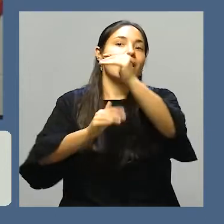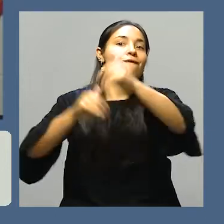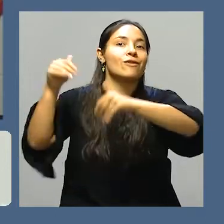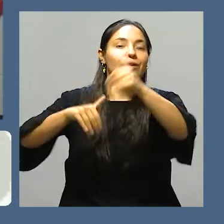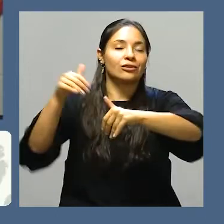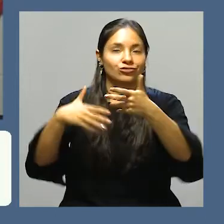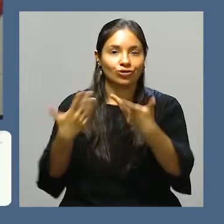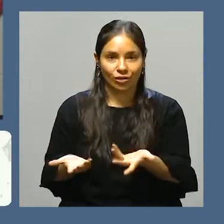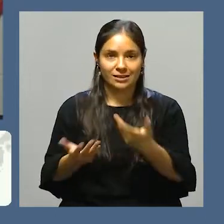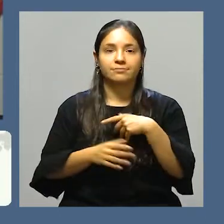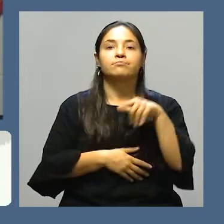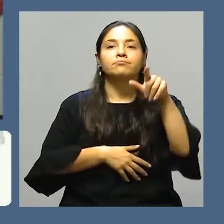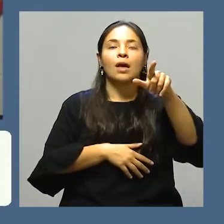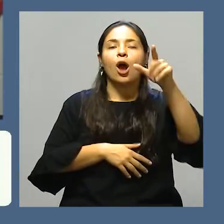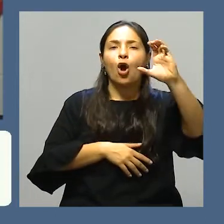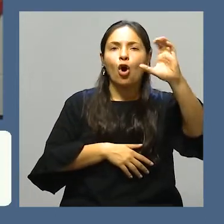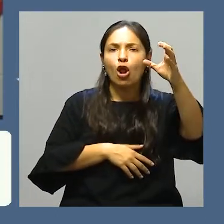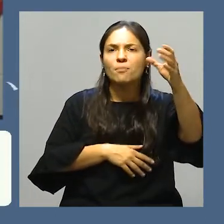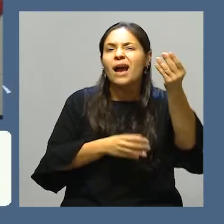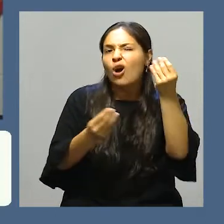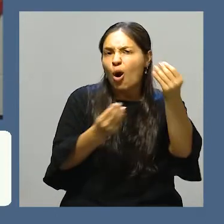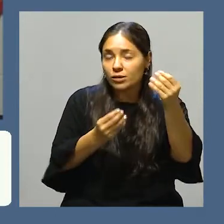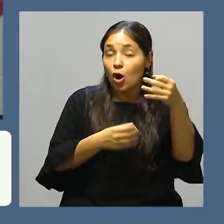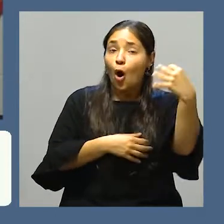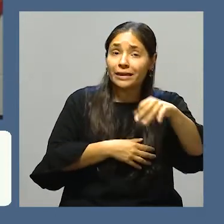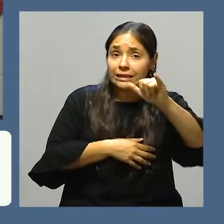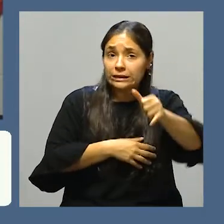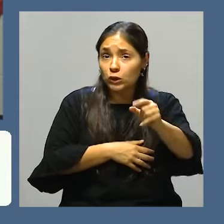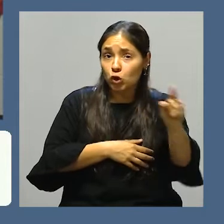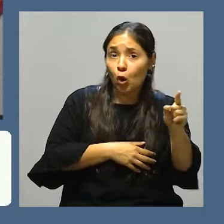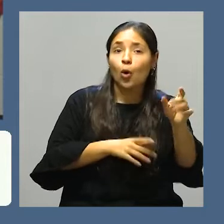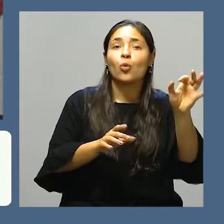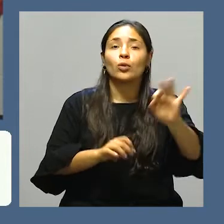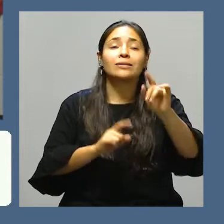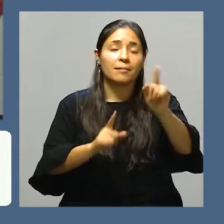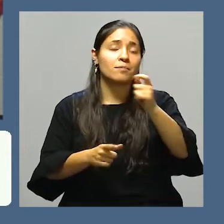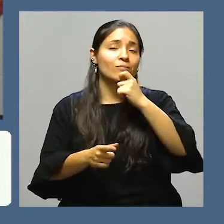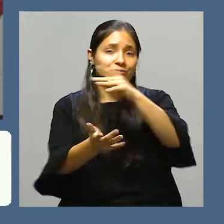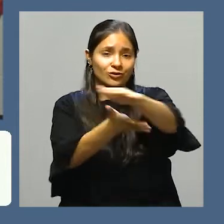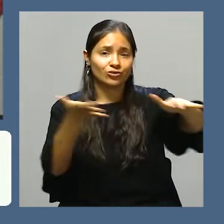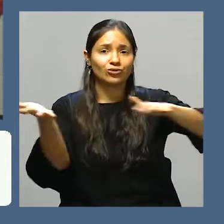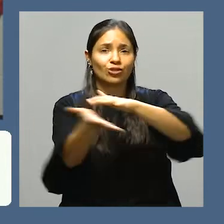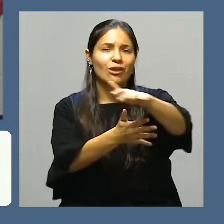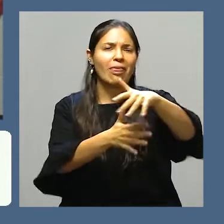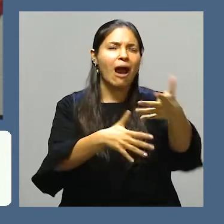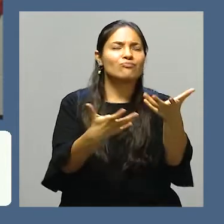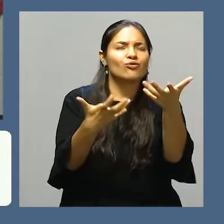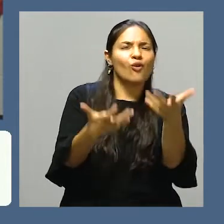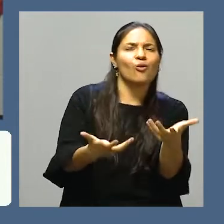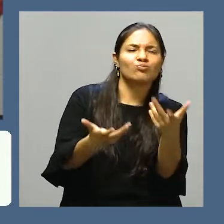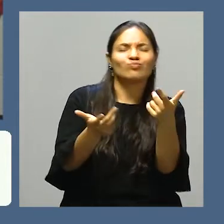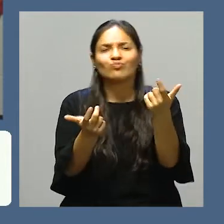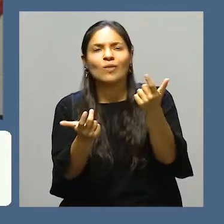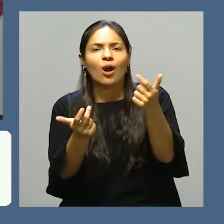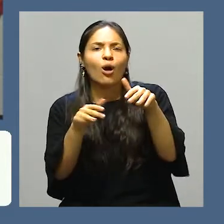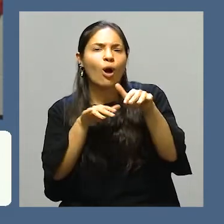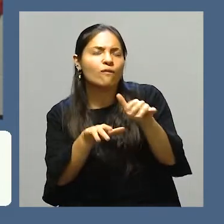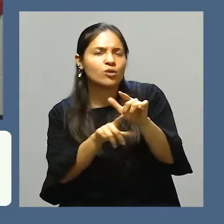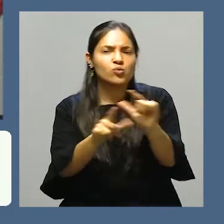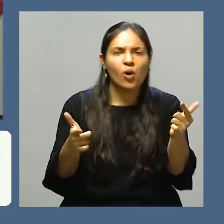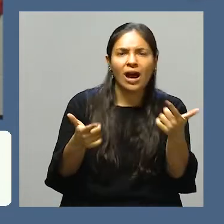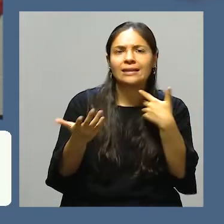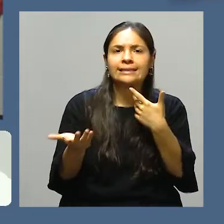efectivamente no se va a producir, pero yo creo que sí vale la pena en todo caso señalar una cosa que no había